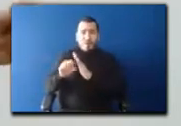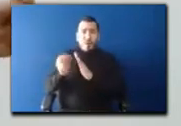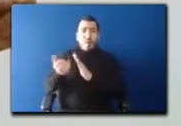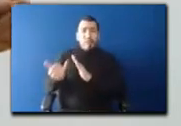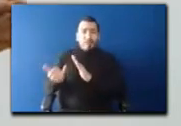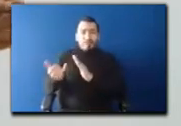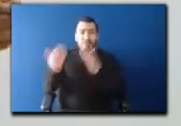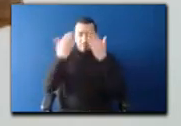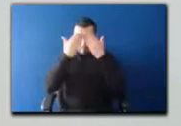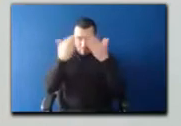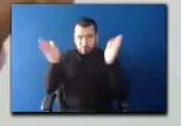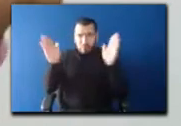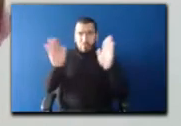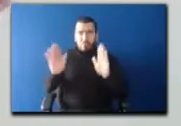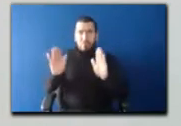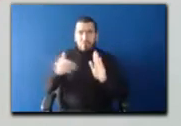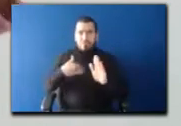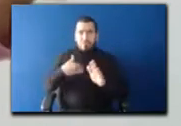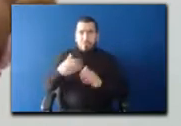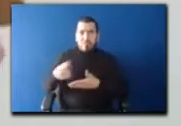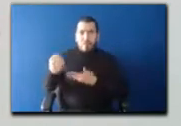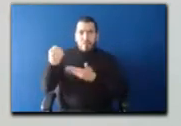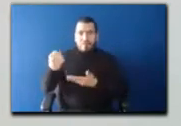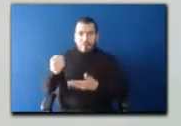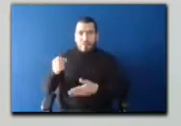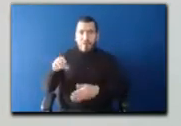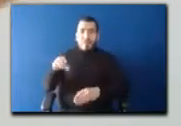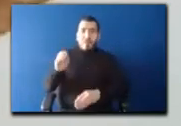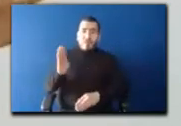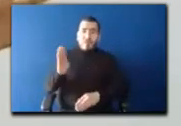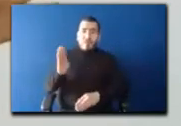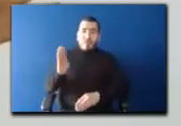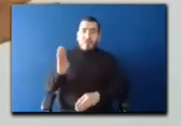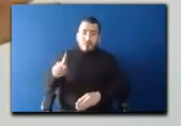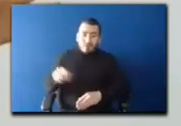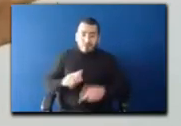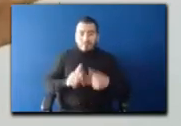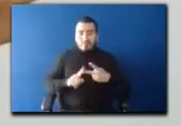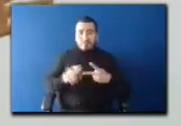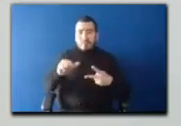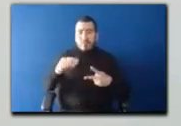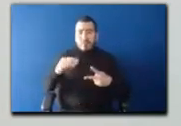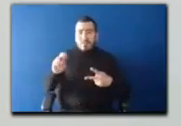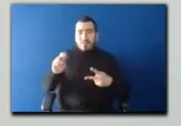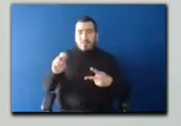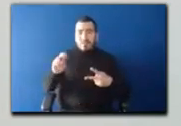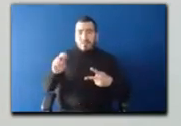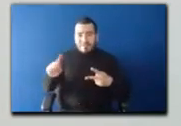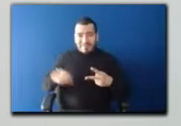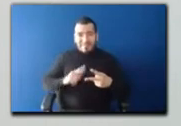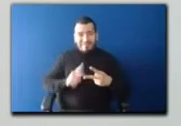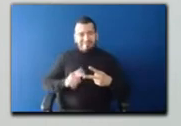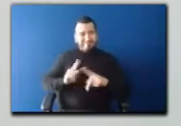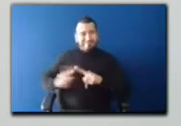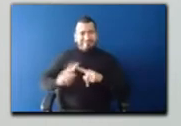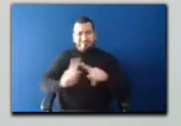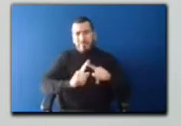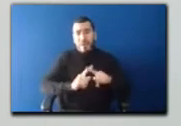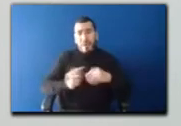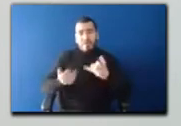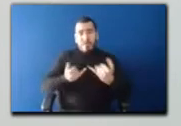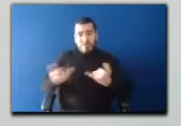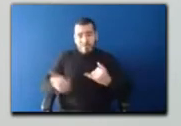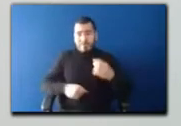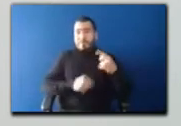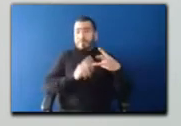democratización del mercado de capitales, muchas acciones, muchos bonos, muchas otras consideraciones. Y el tercero, en la descentralización también